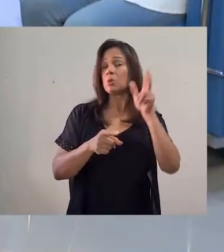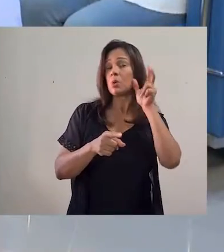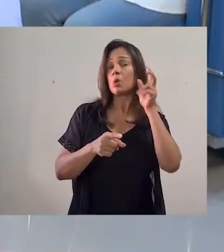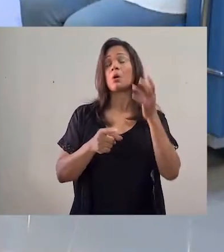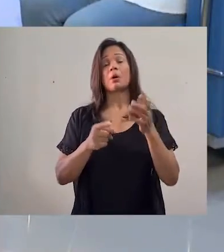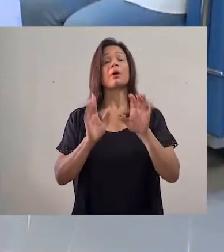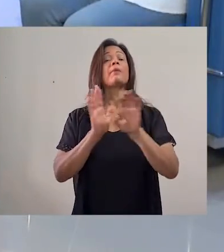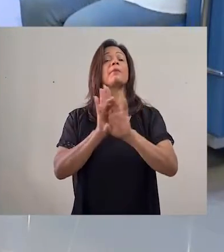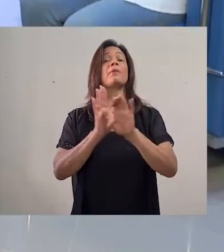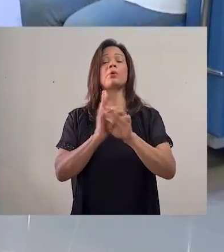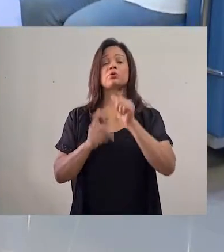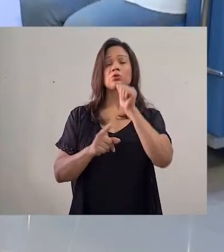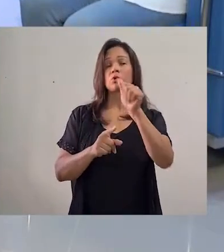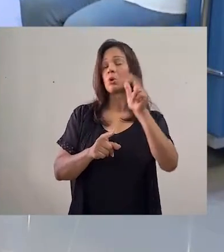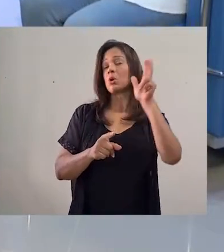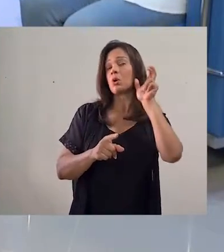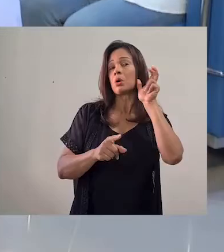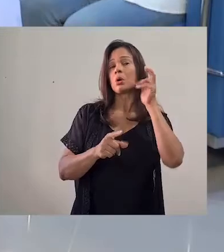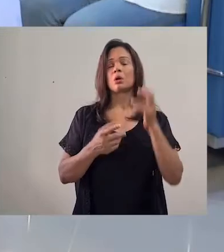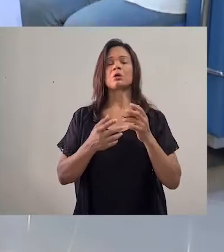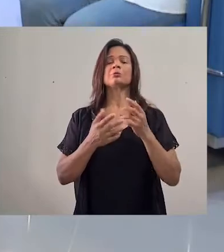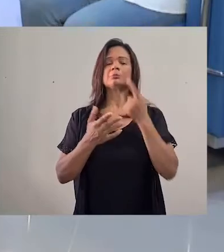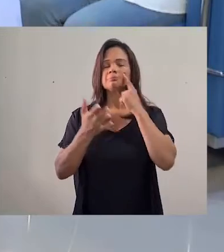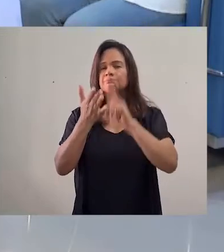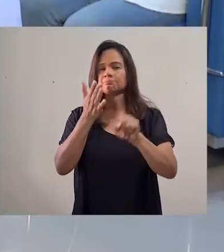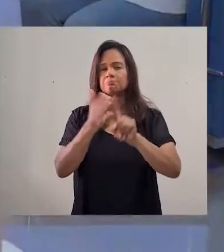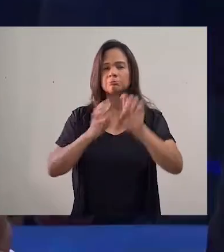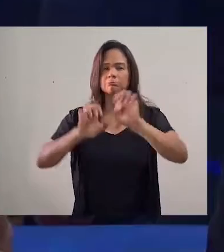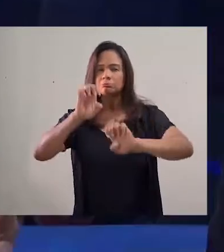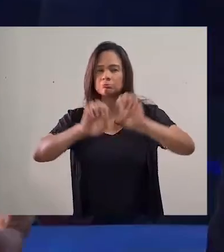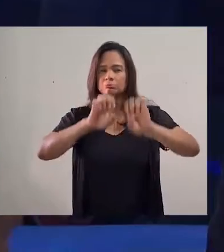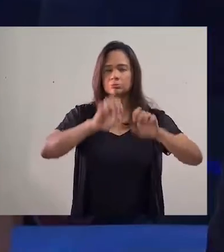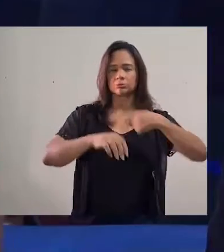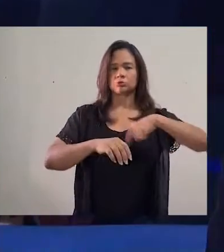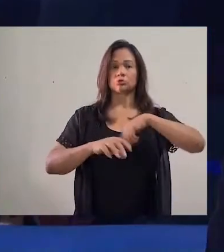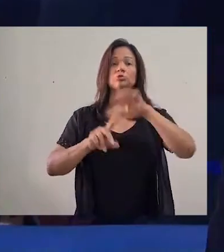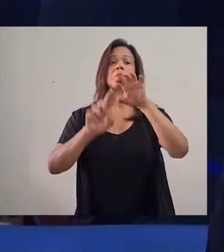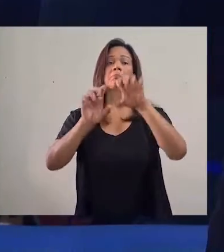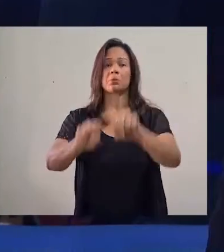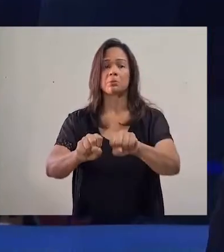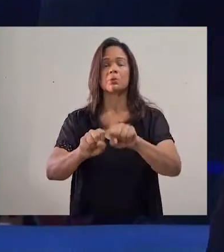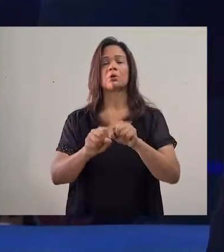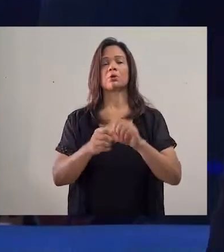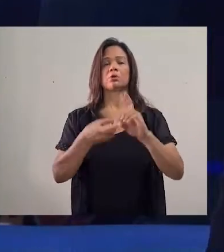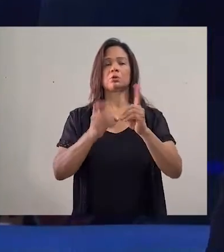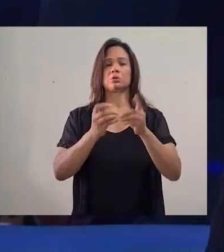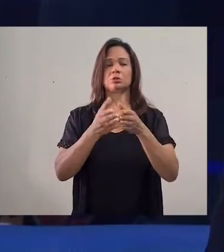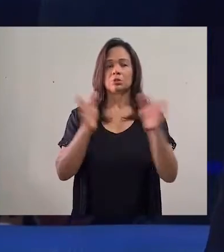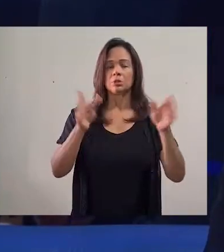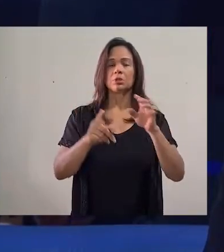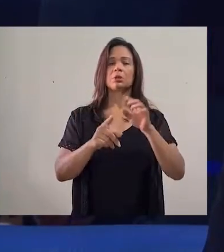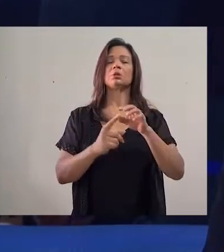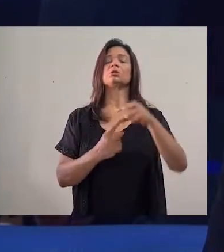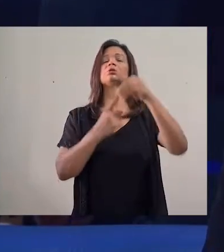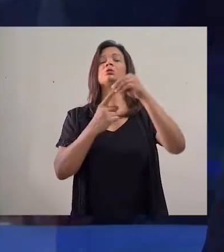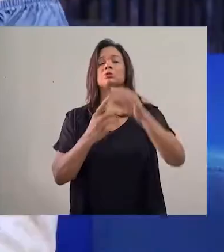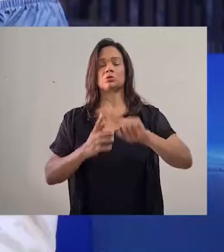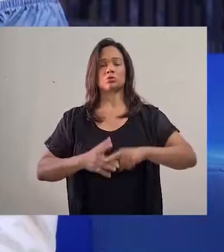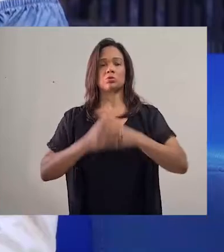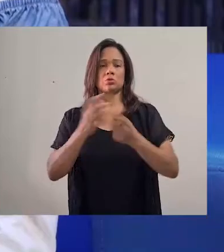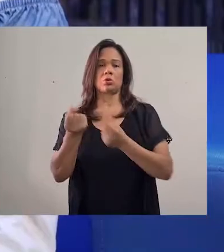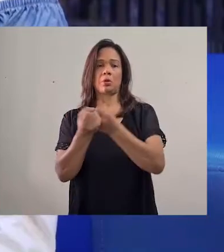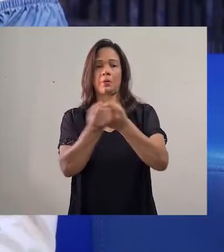oye o no oye. En el caso de no escuchar, se le hace un seguimiento y ya nosotros lo captamos como Dirección de Educación